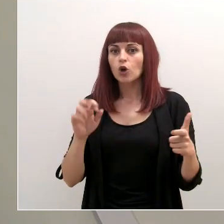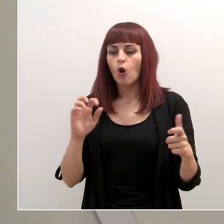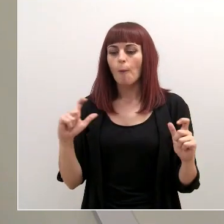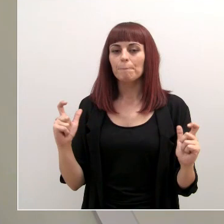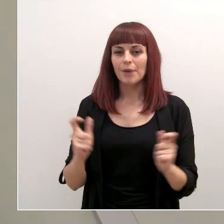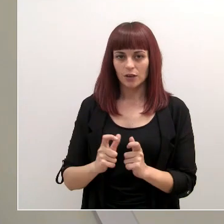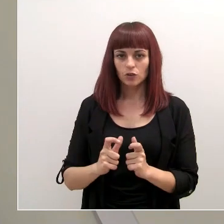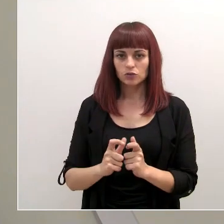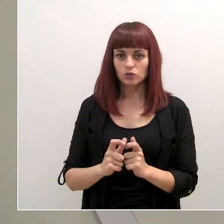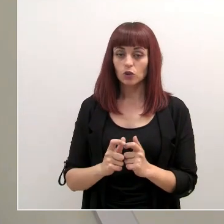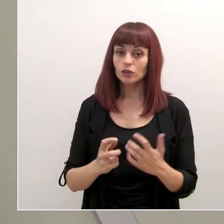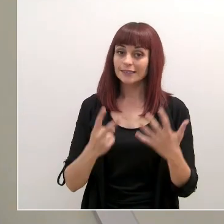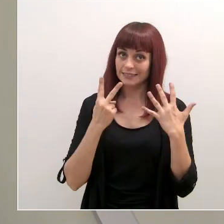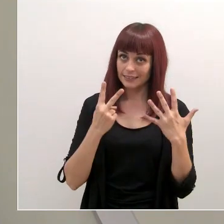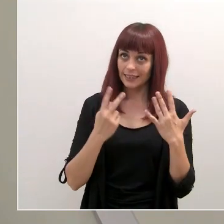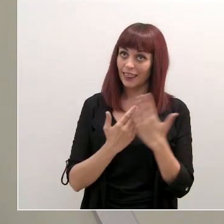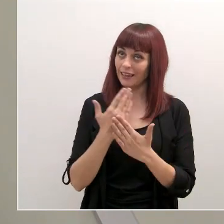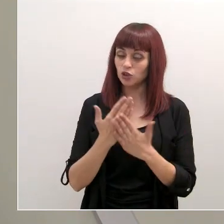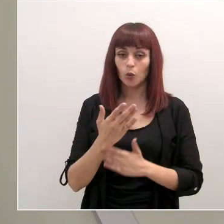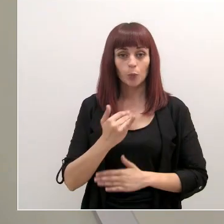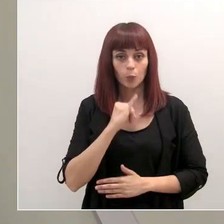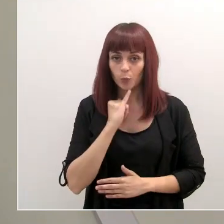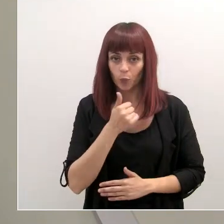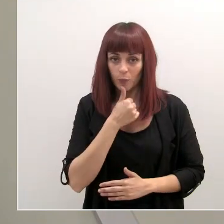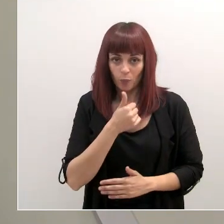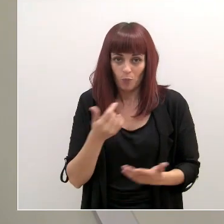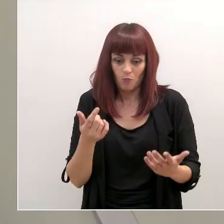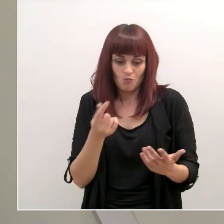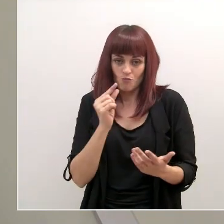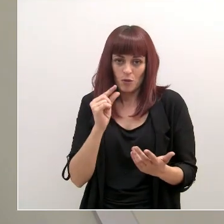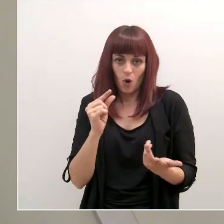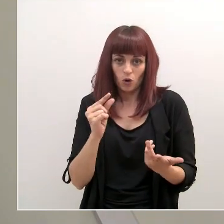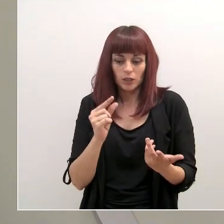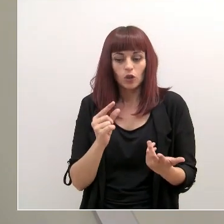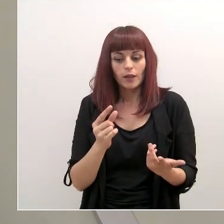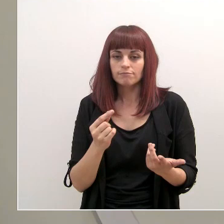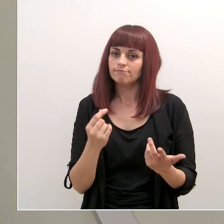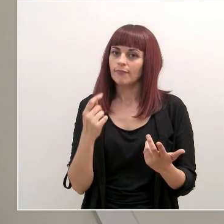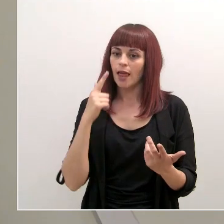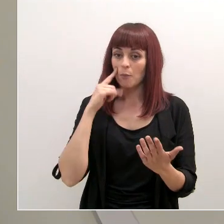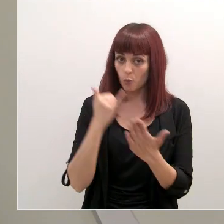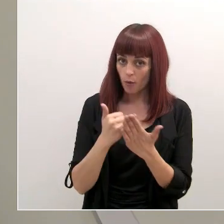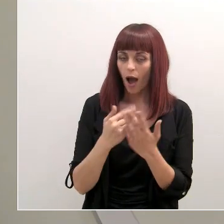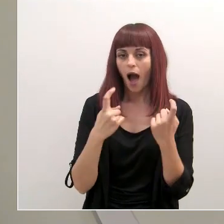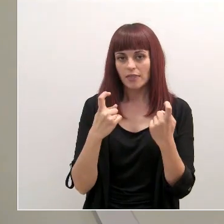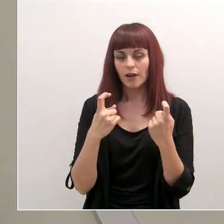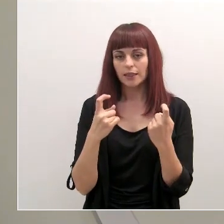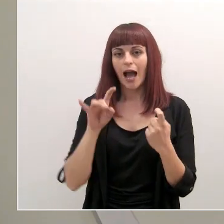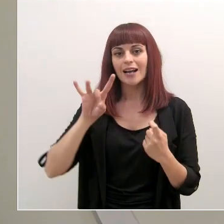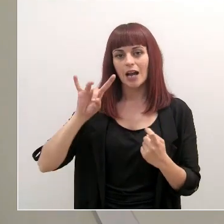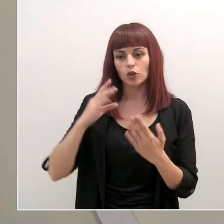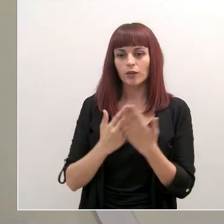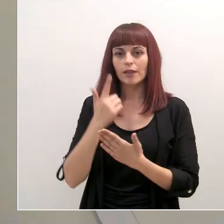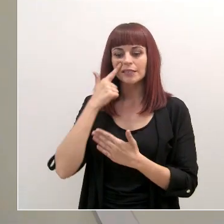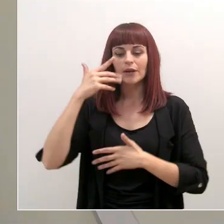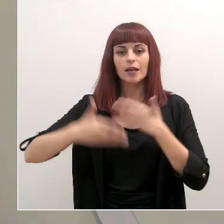van reduciendo. 7 suelen ser muy pocos y la evidencia nos demuestra que no son suficientes para comprobar la